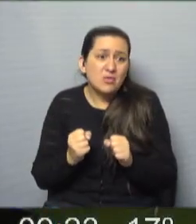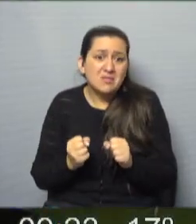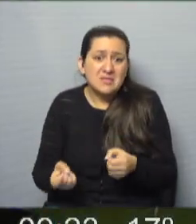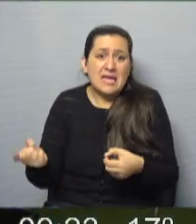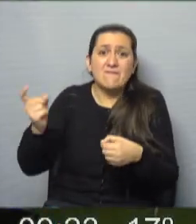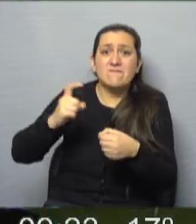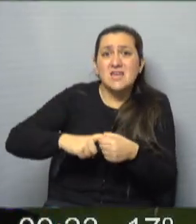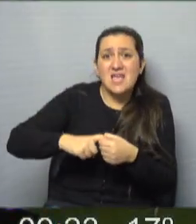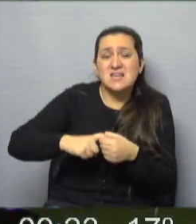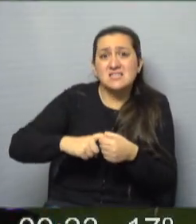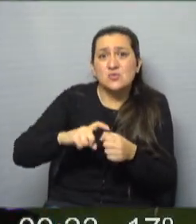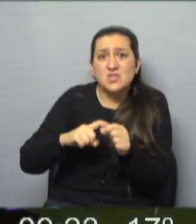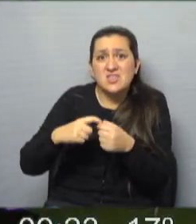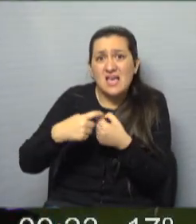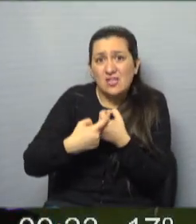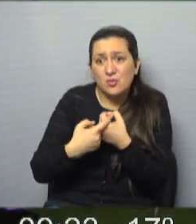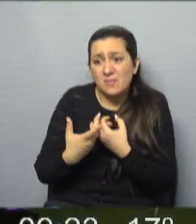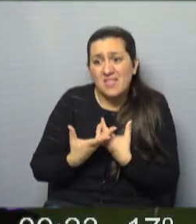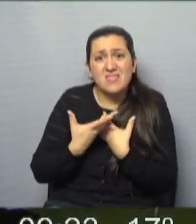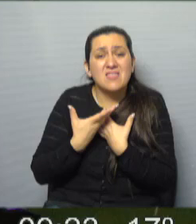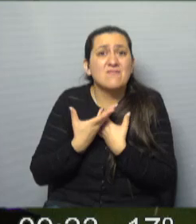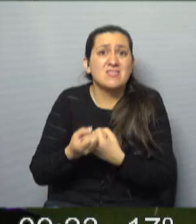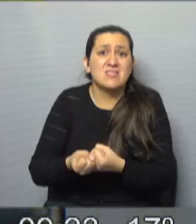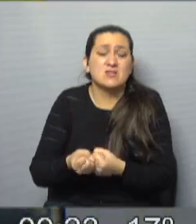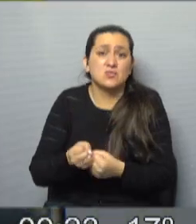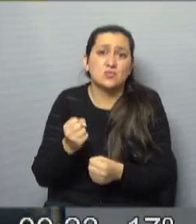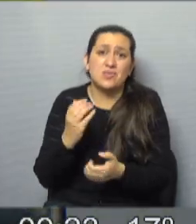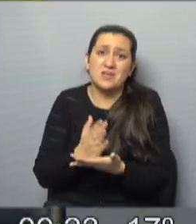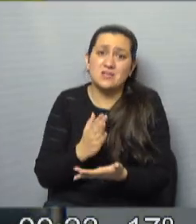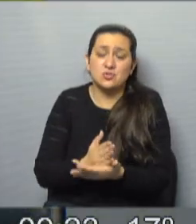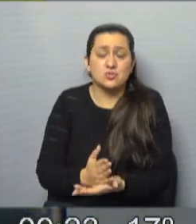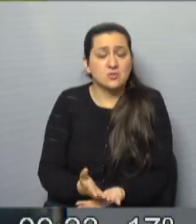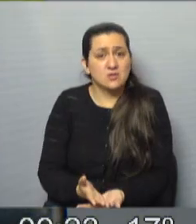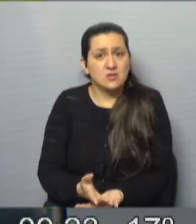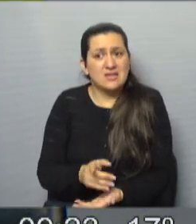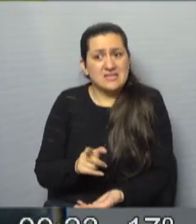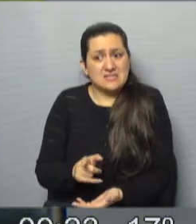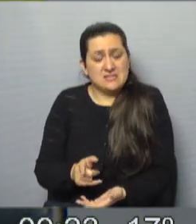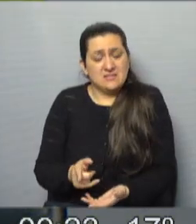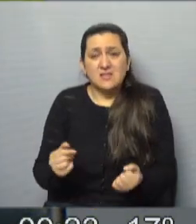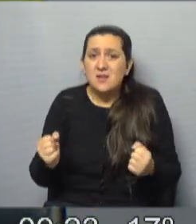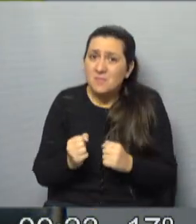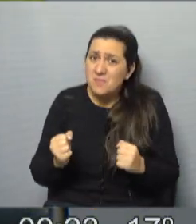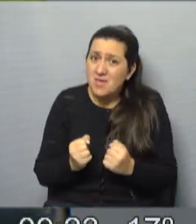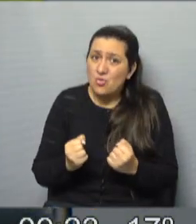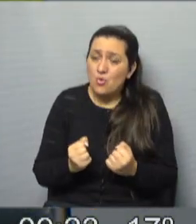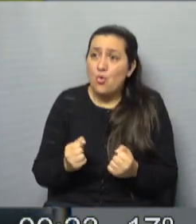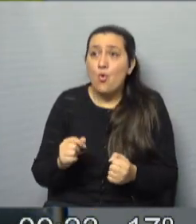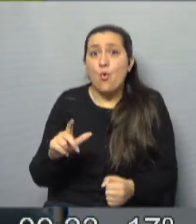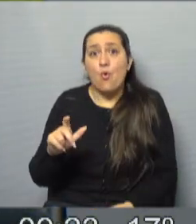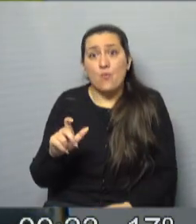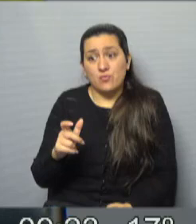comprometerse, formar un sindicato para defender sus derechos, eso lo llaman comprometerse. Claro. Evidentemente, tiene que haber